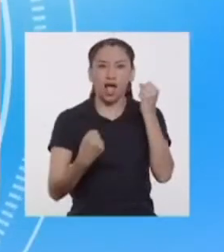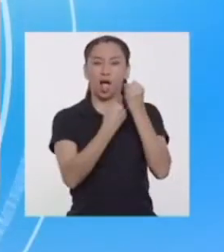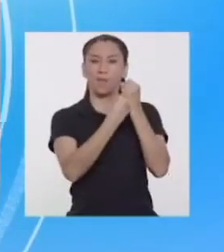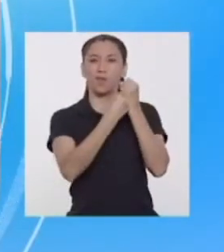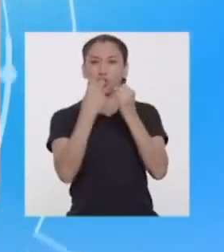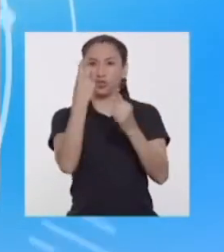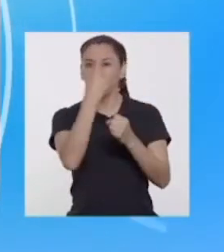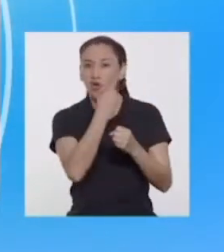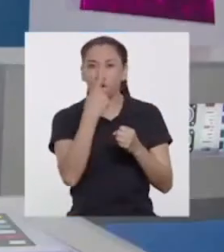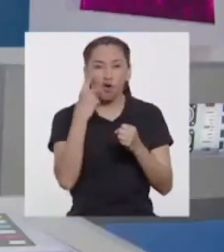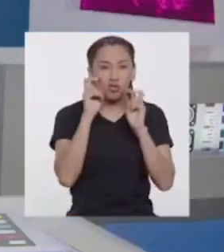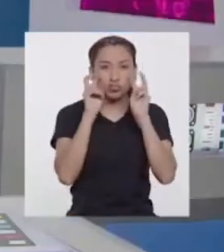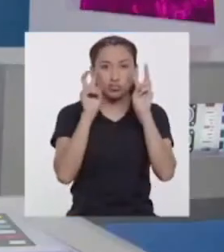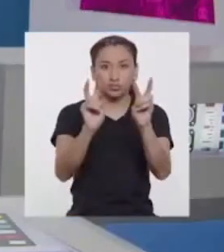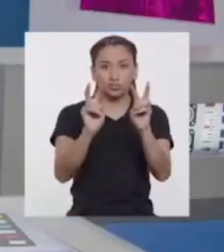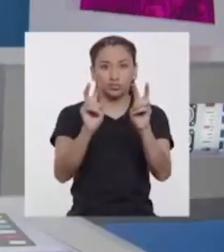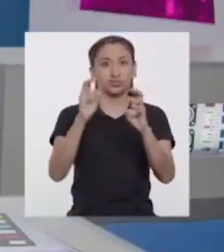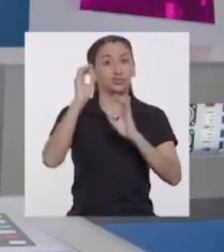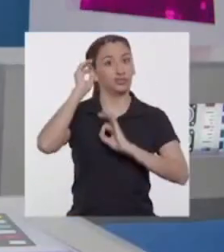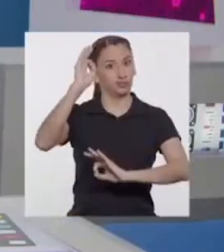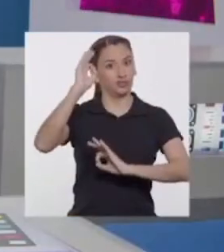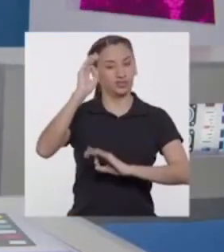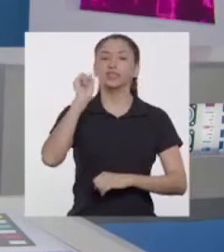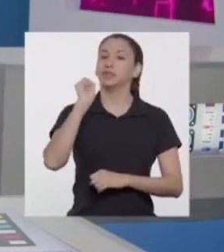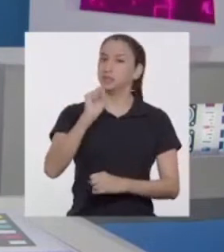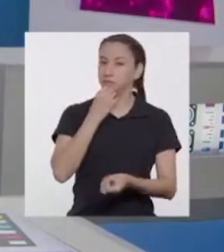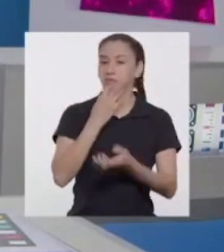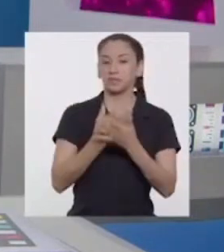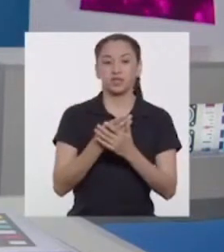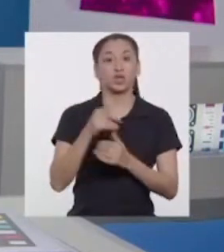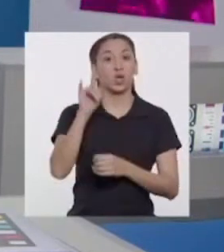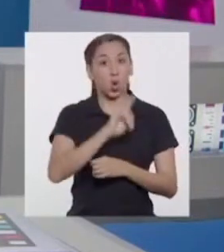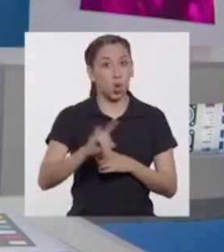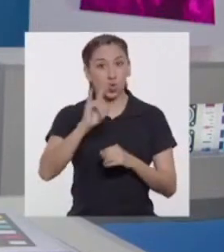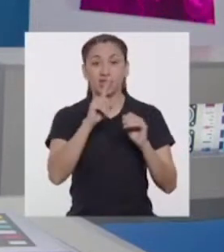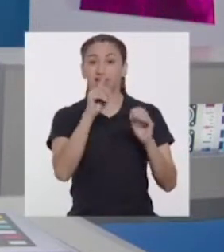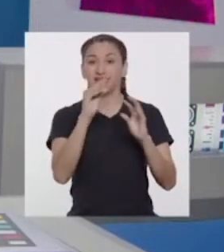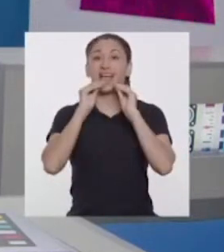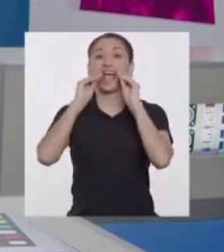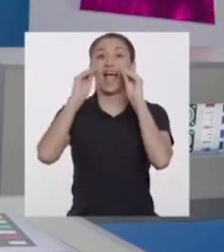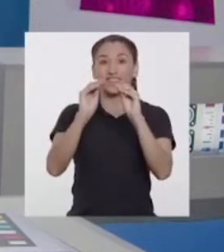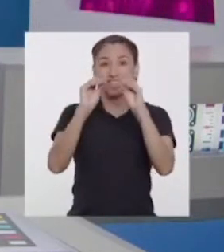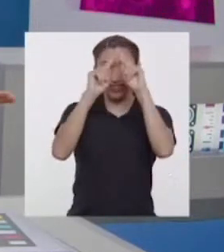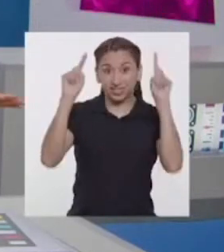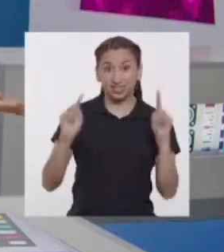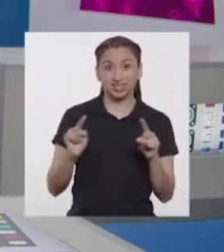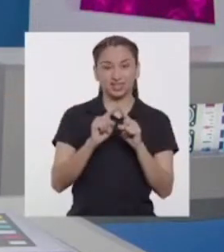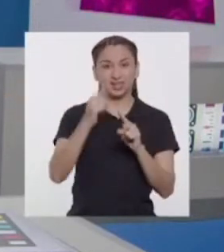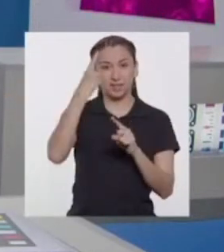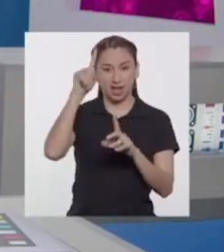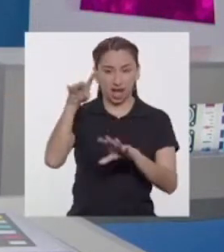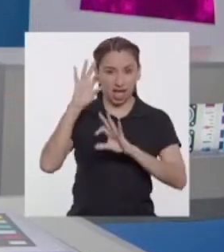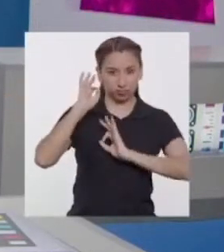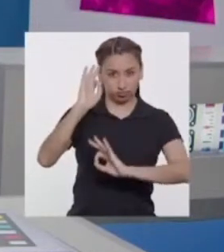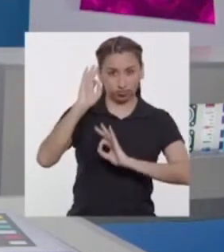visual de la exposición. Me parece bien. Usarán el afiche para exponer.